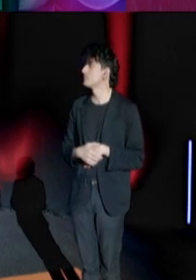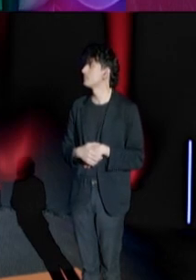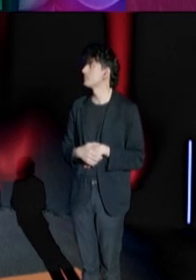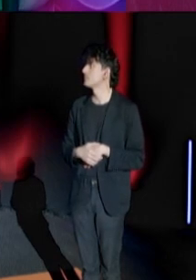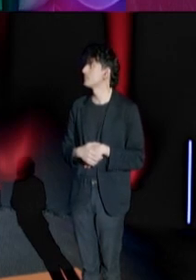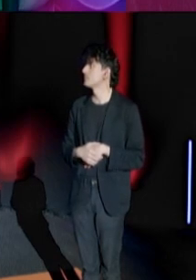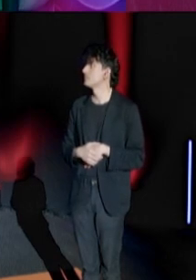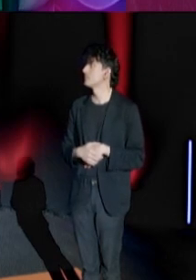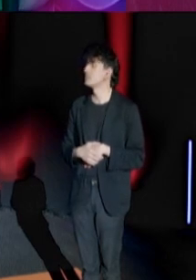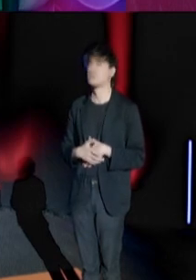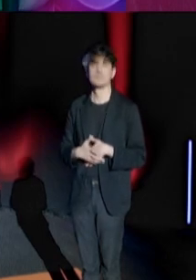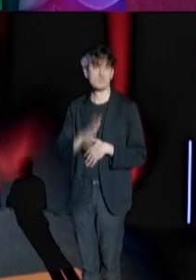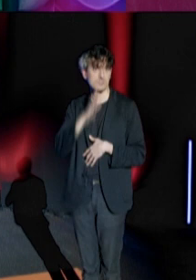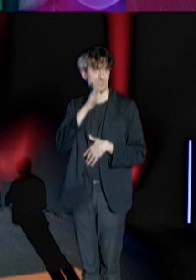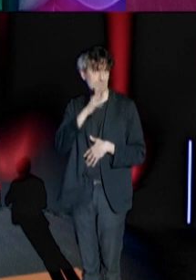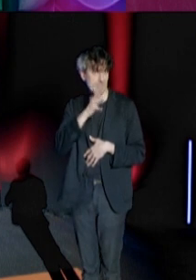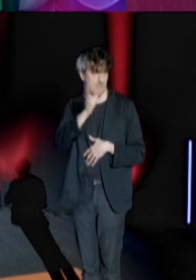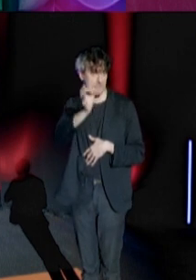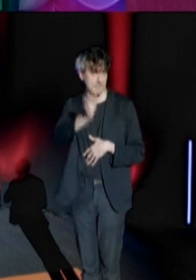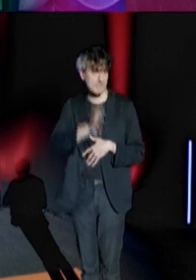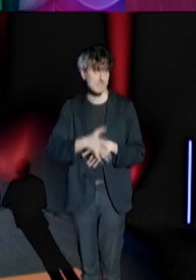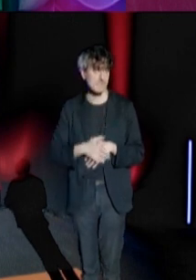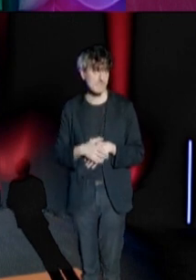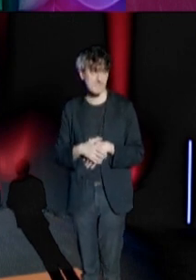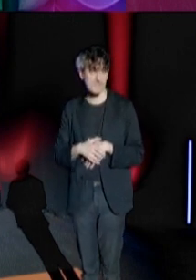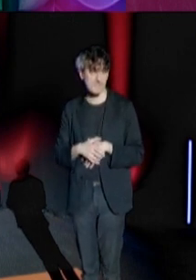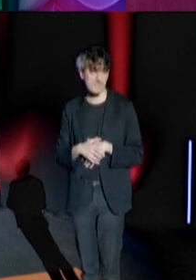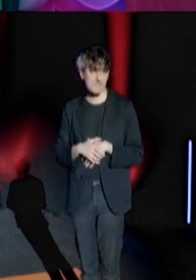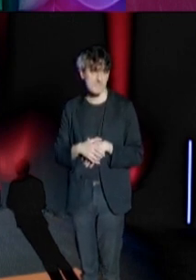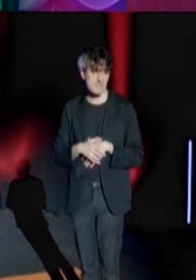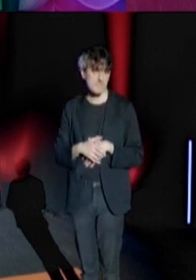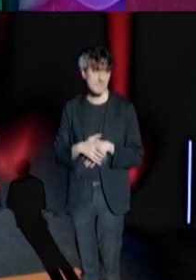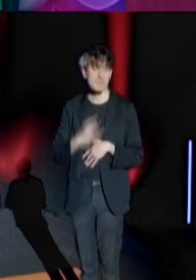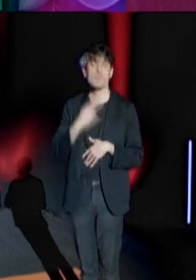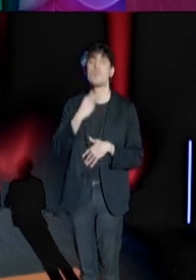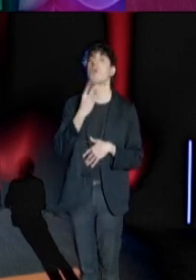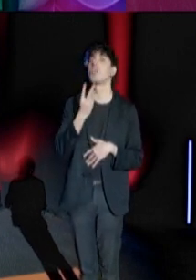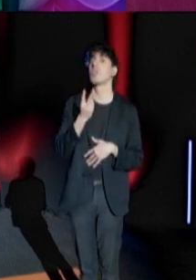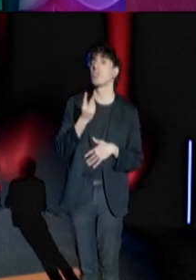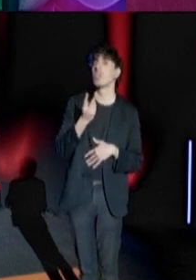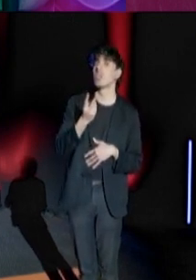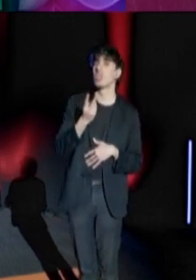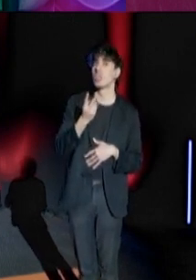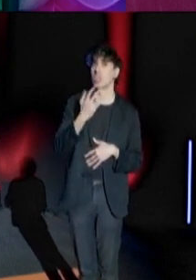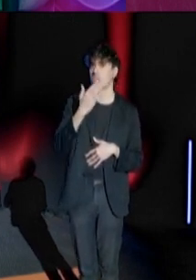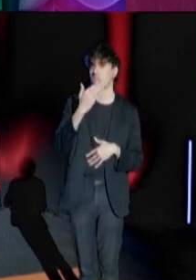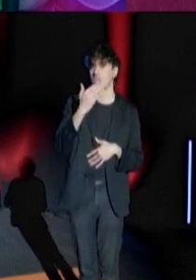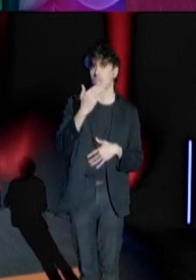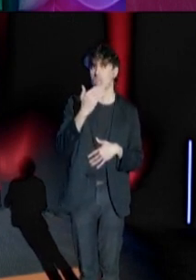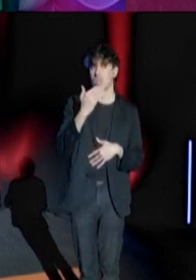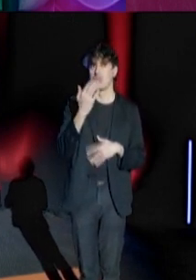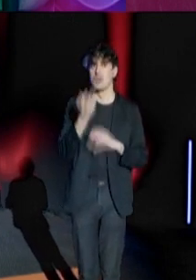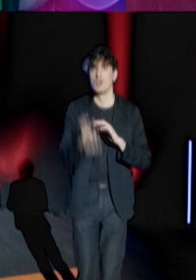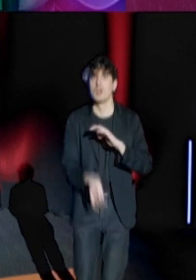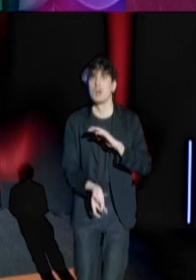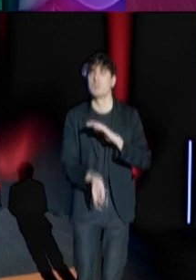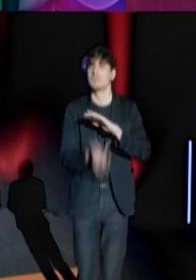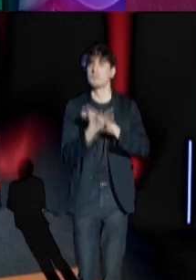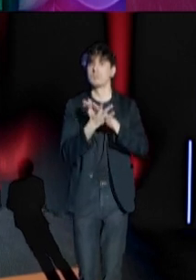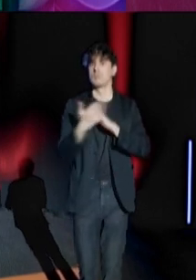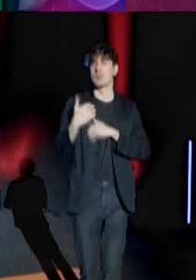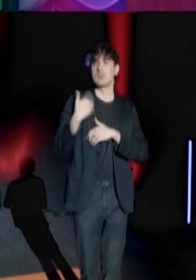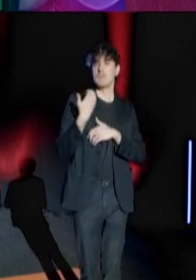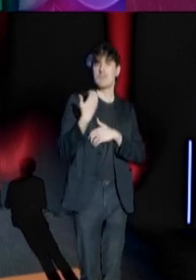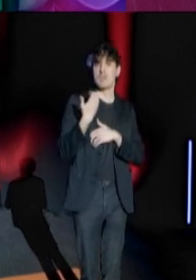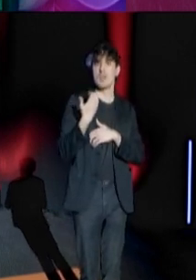per increíble verdad no existe ni la voz está generada de manera artificial ni el fondo es